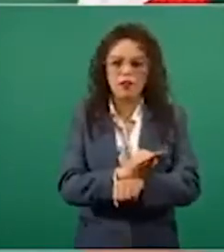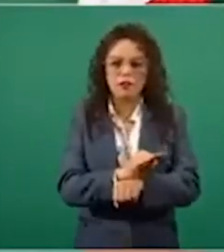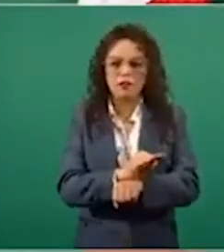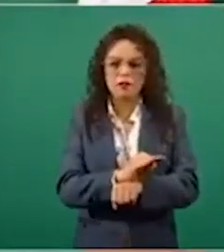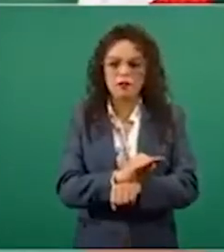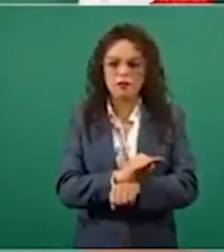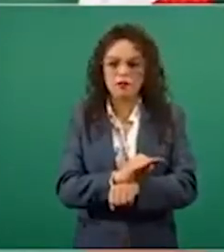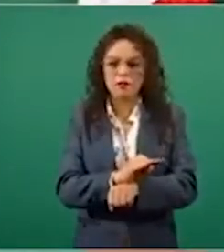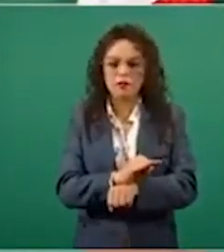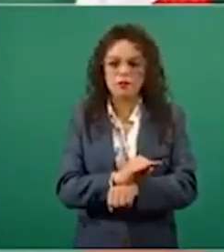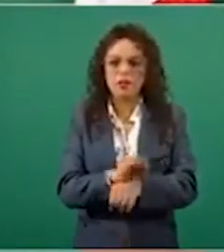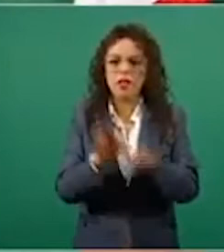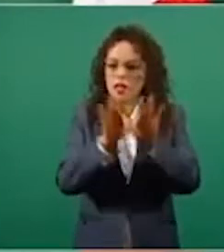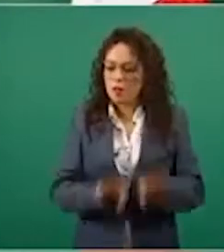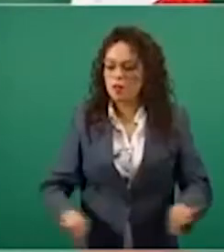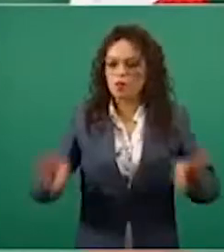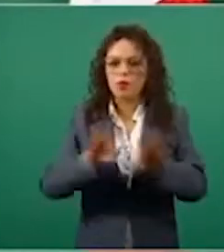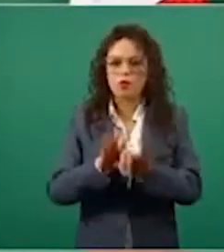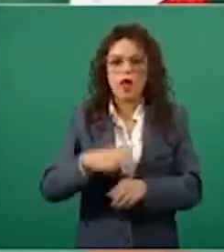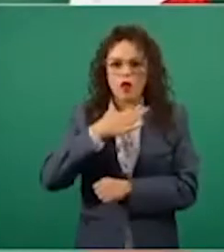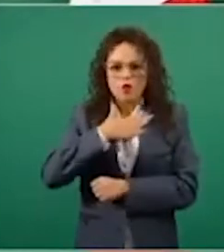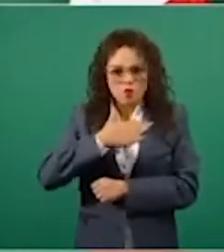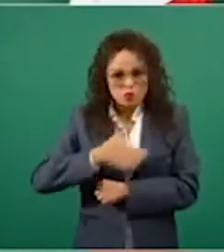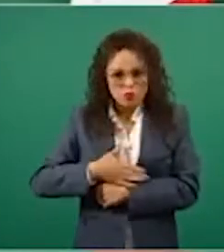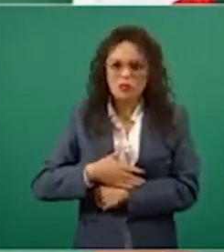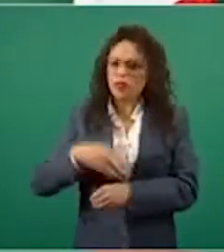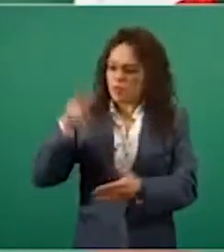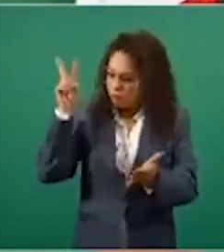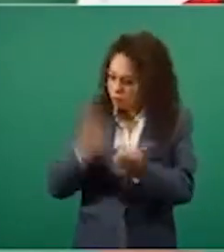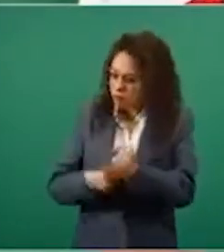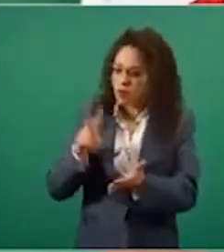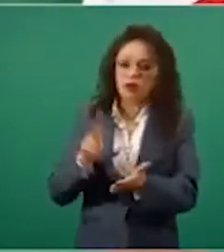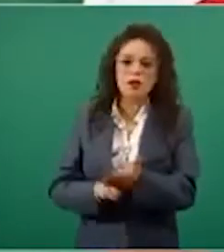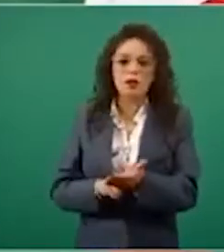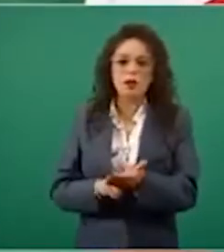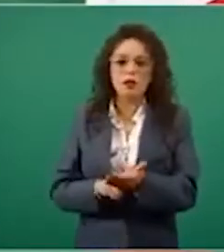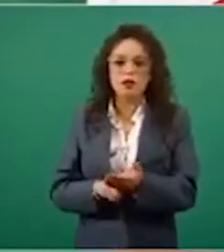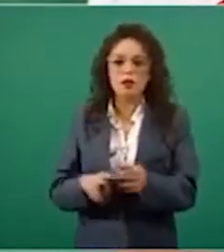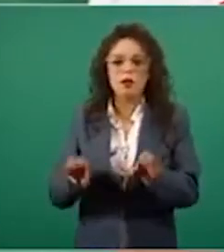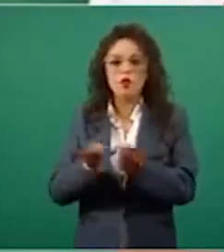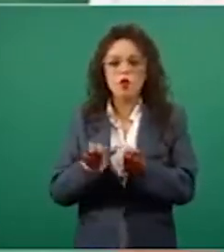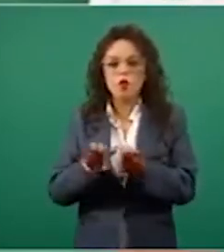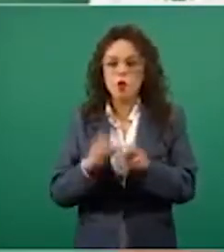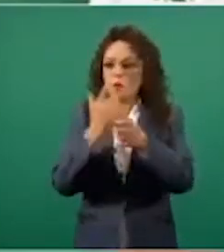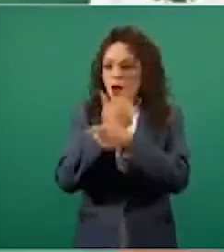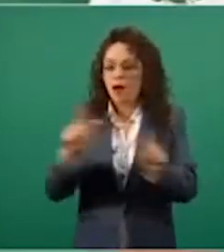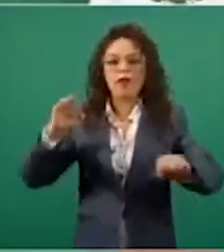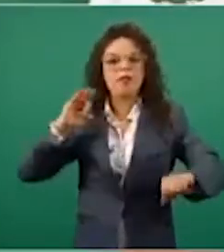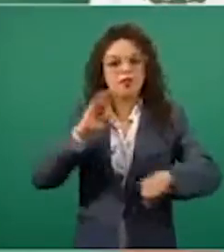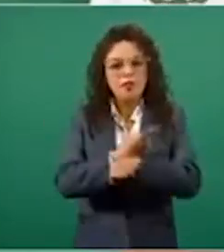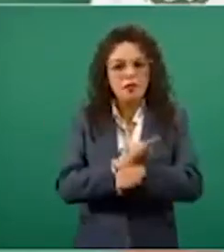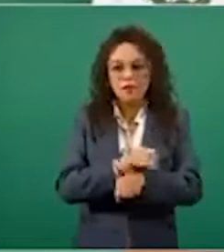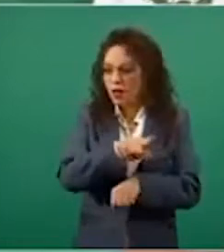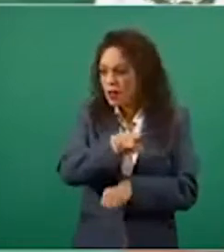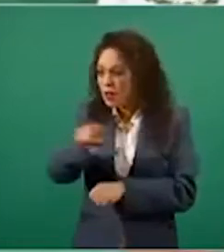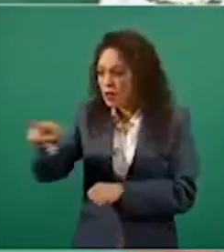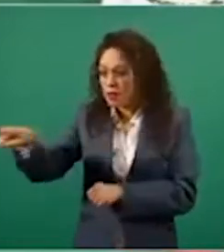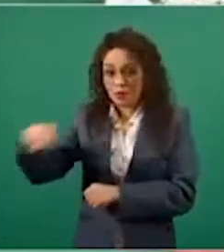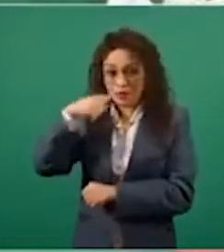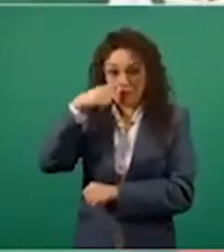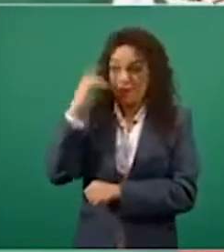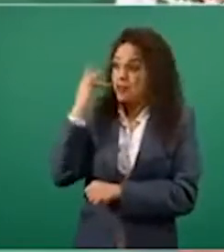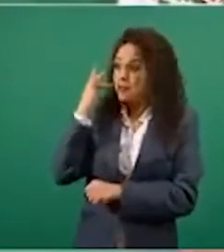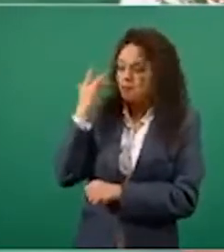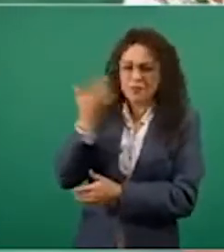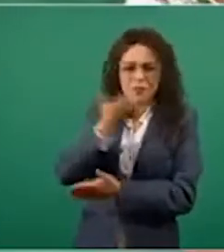hacer valer la justicia, cómo defender las libertades. No sabe, los fifís no